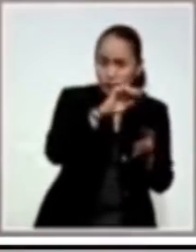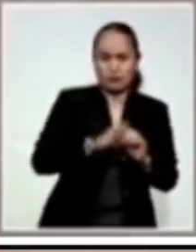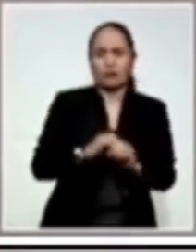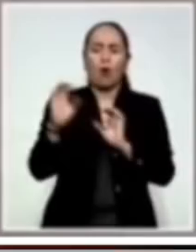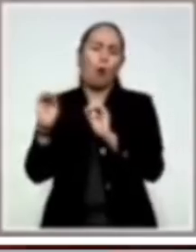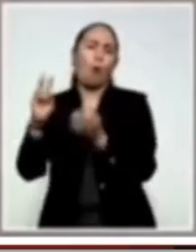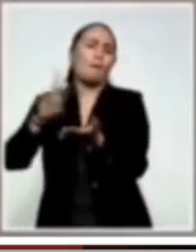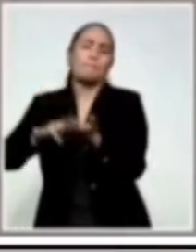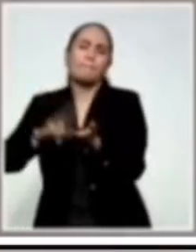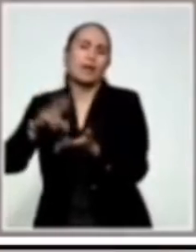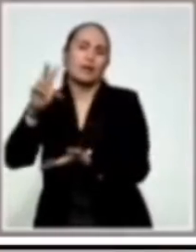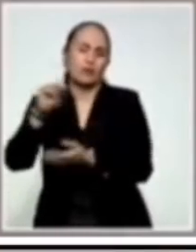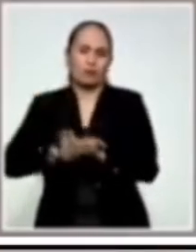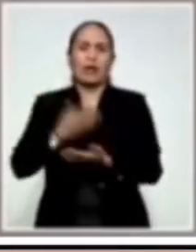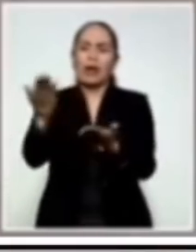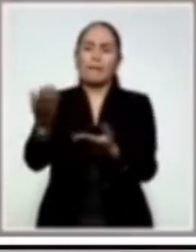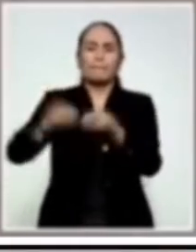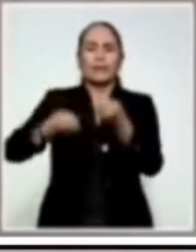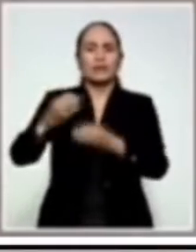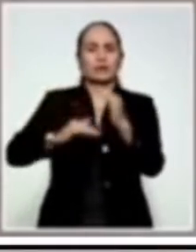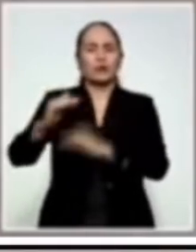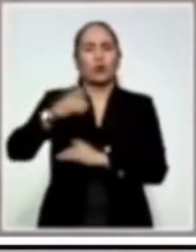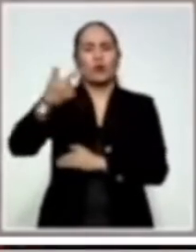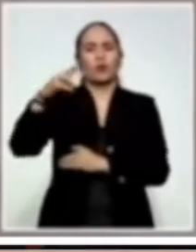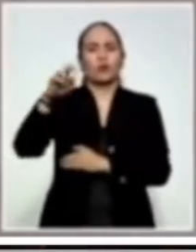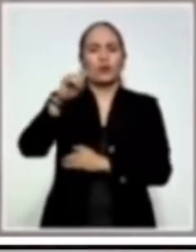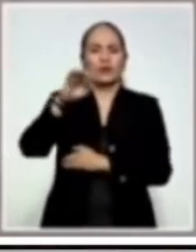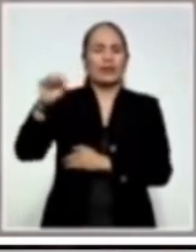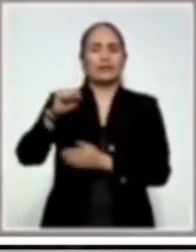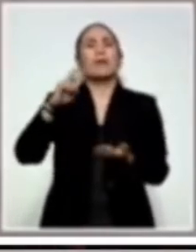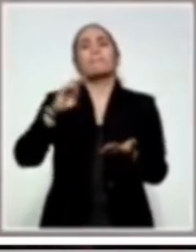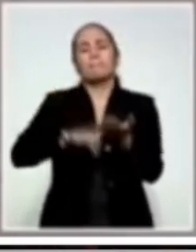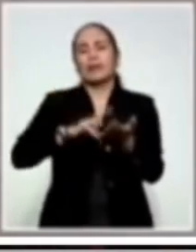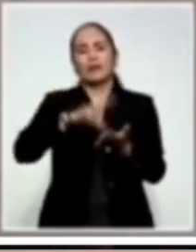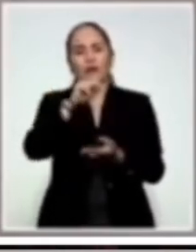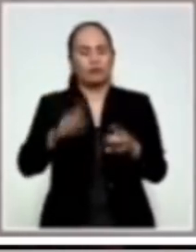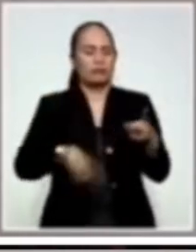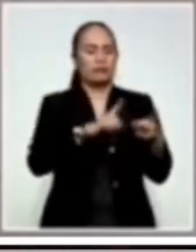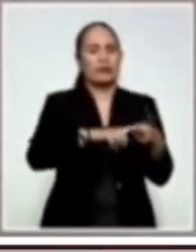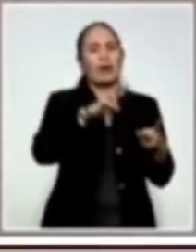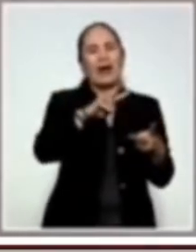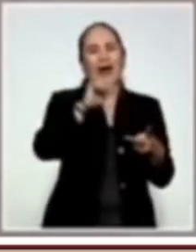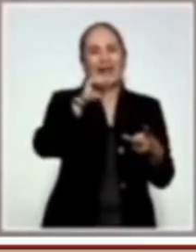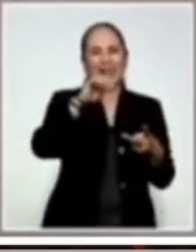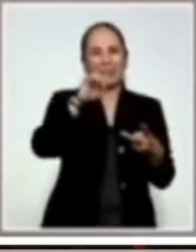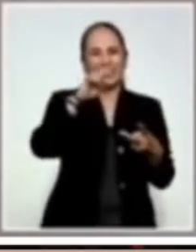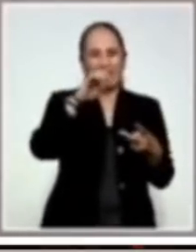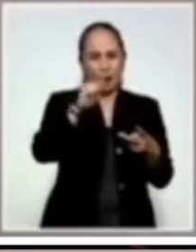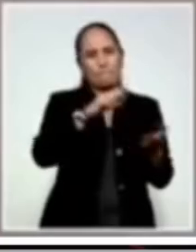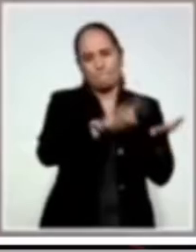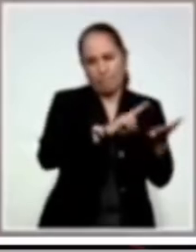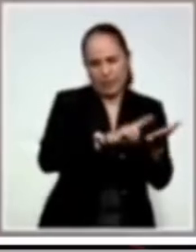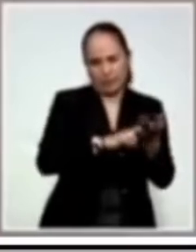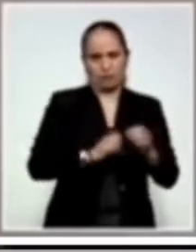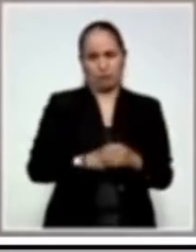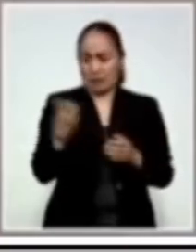la invalidez? Ministro Gutiérrez dice por la invalidez. Ministro González Alcántara dice por la validez. Más claro ni el